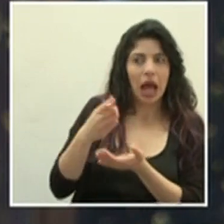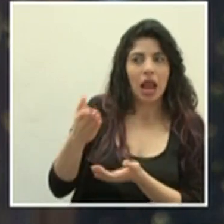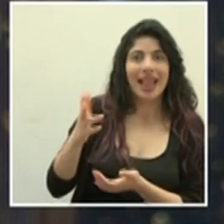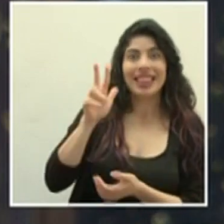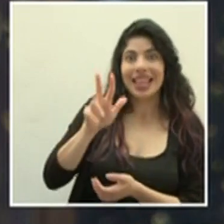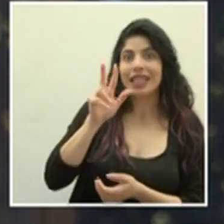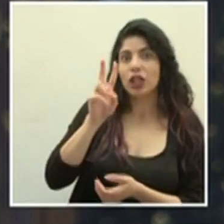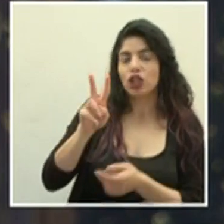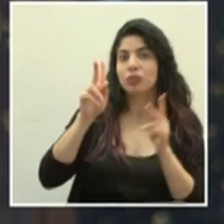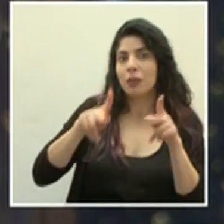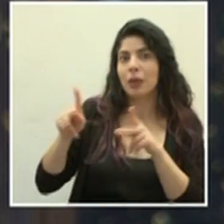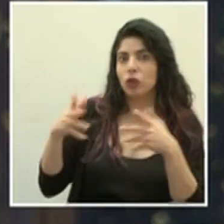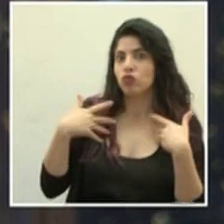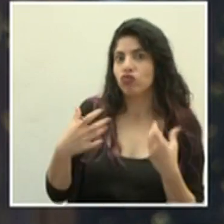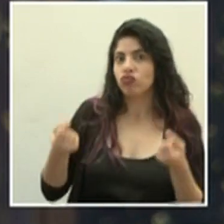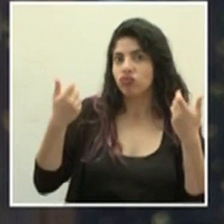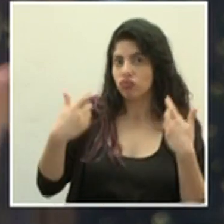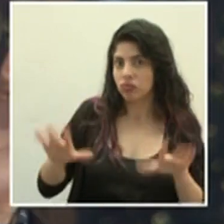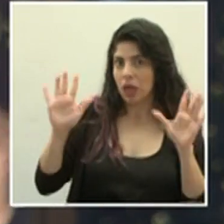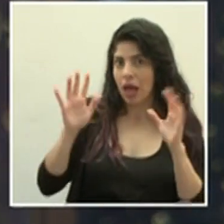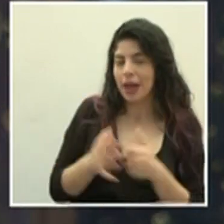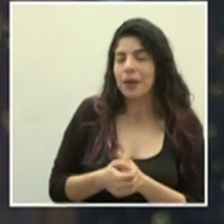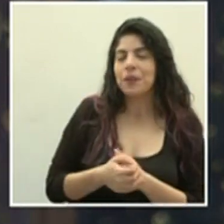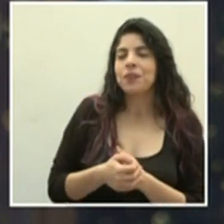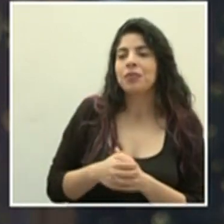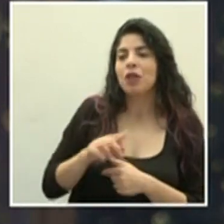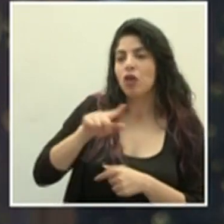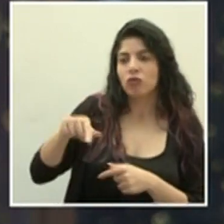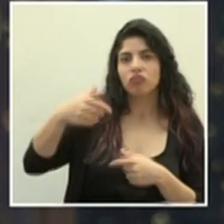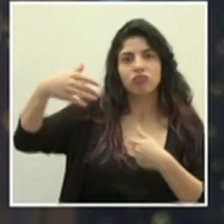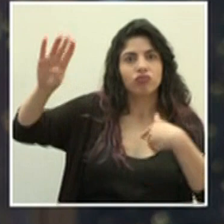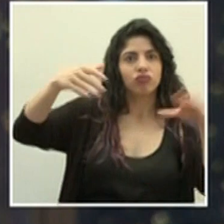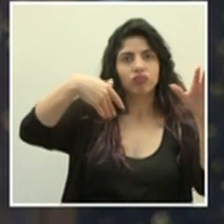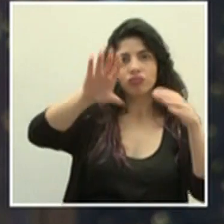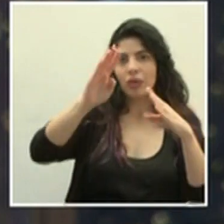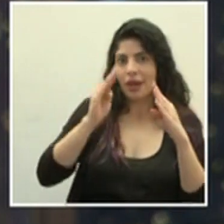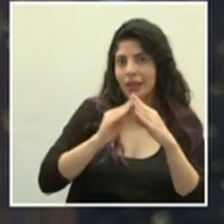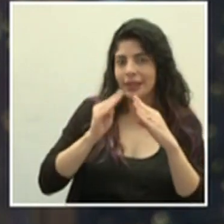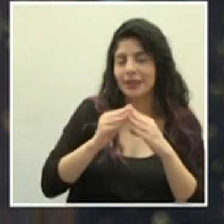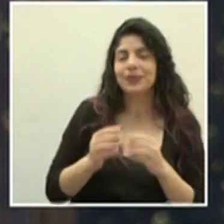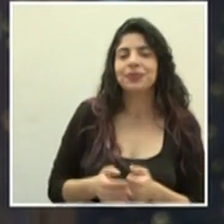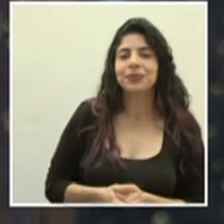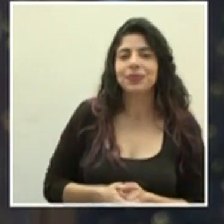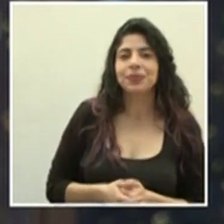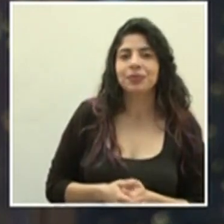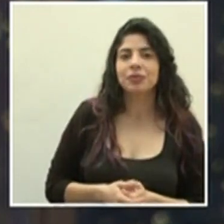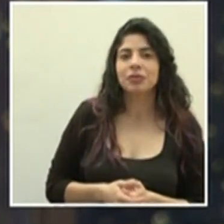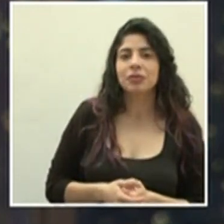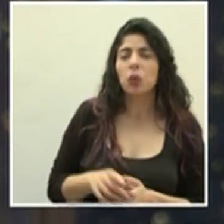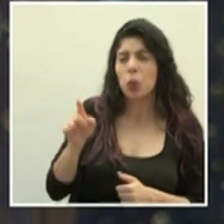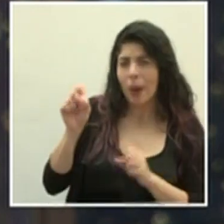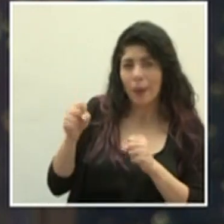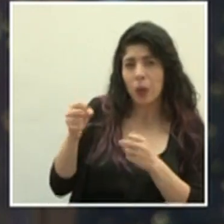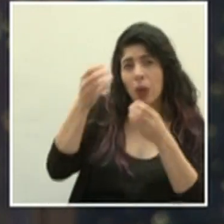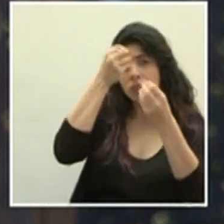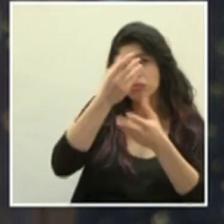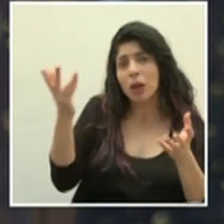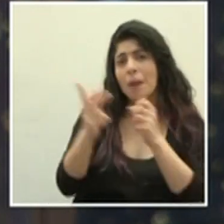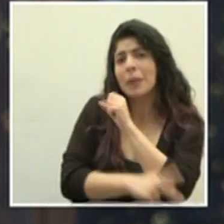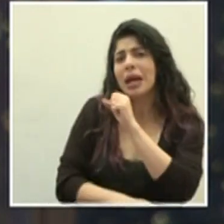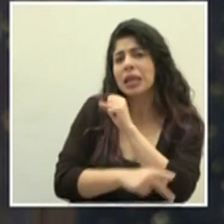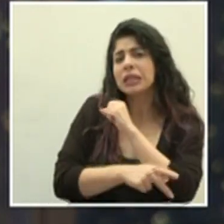32 personas recuperadas y enviadas a sus residencias. ¿Podría informarle al